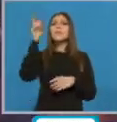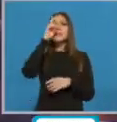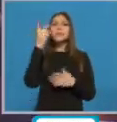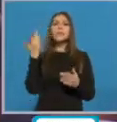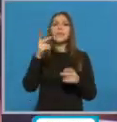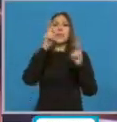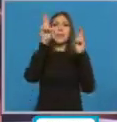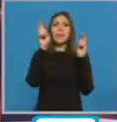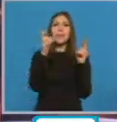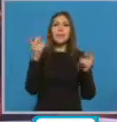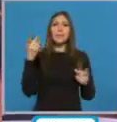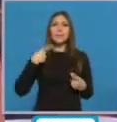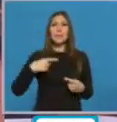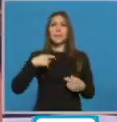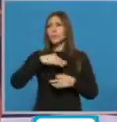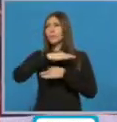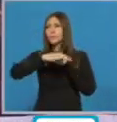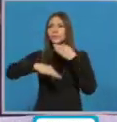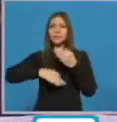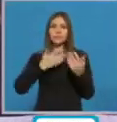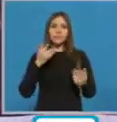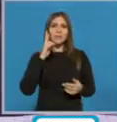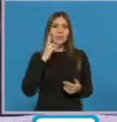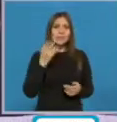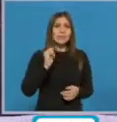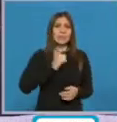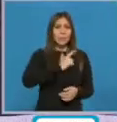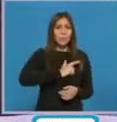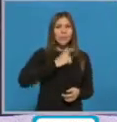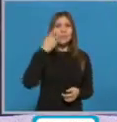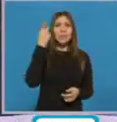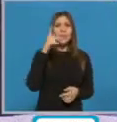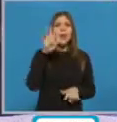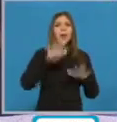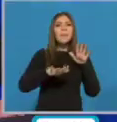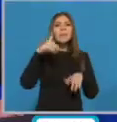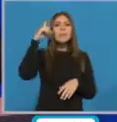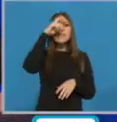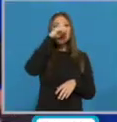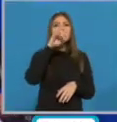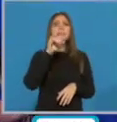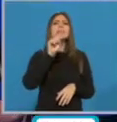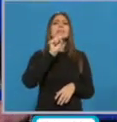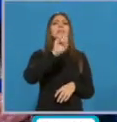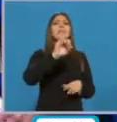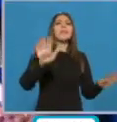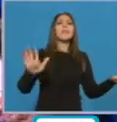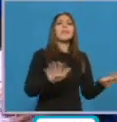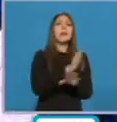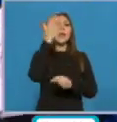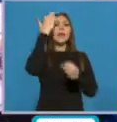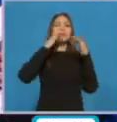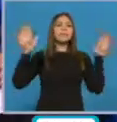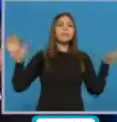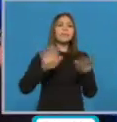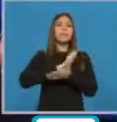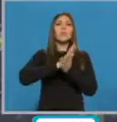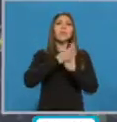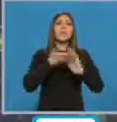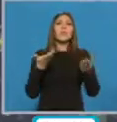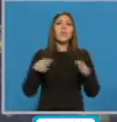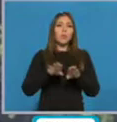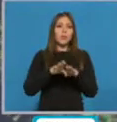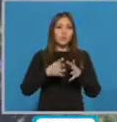tan controversial que a todos nos llama mucho la atención, pero que nos cuesta mucho trabajo dar el siguiente paso, sobre todo, ¿cómo le hacemos? Así es,